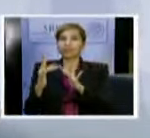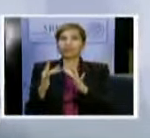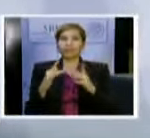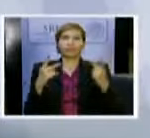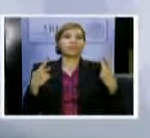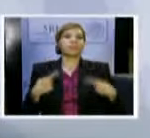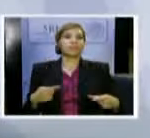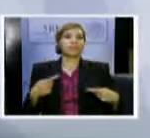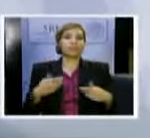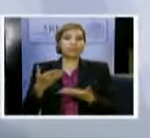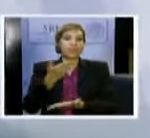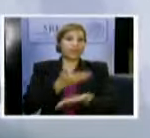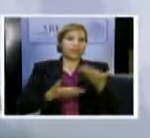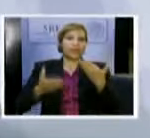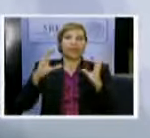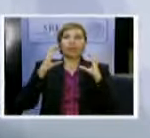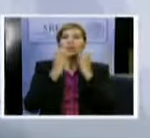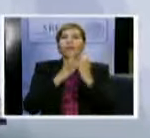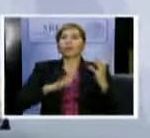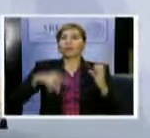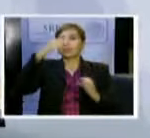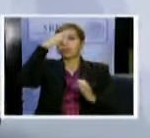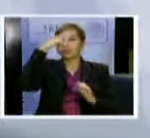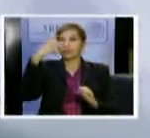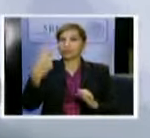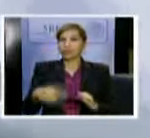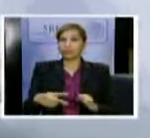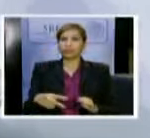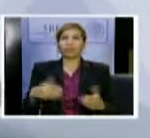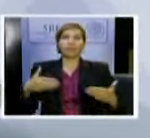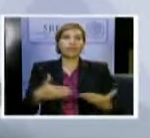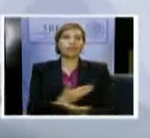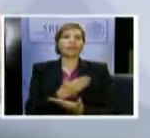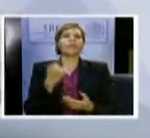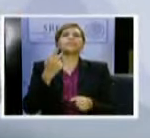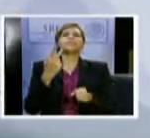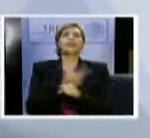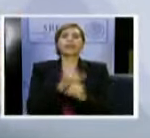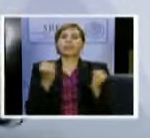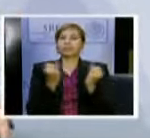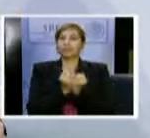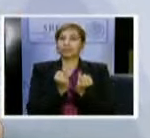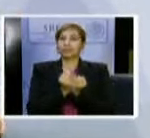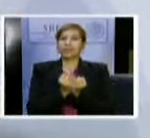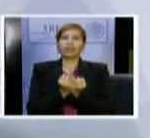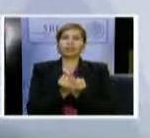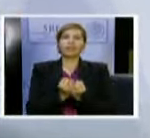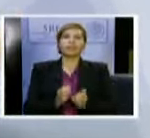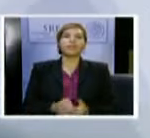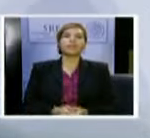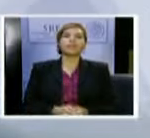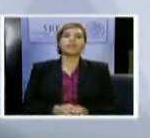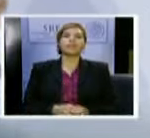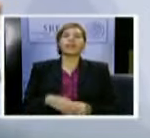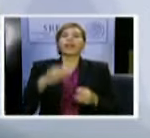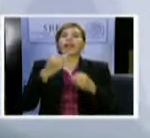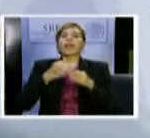nosotros y con nuestra comunidad mexicana. ¿Qué ha pasado también en este interreino,